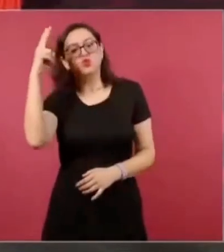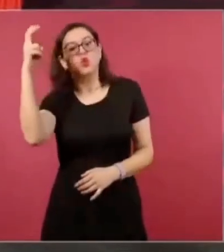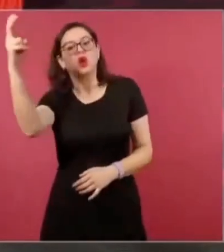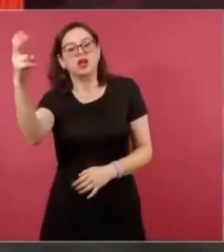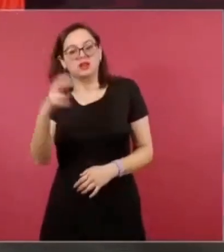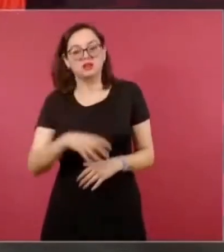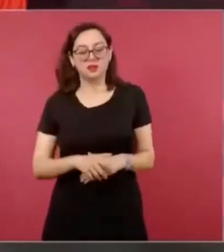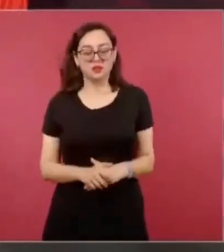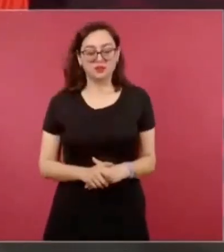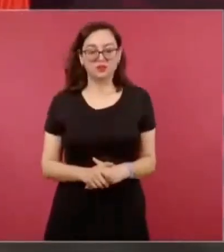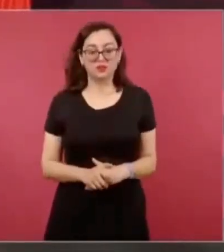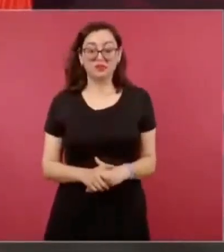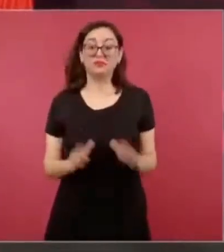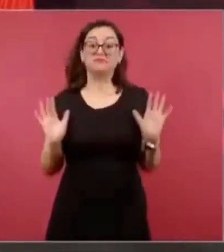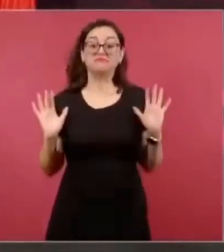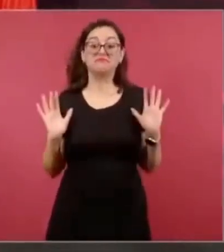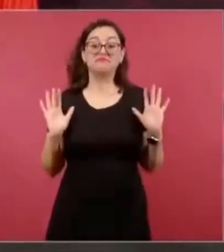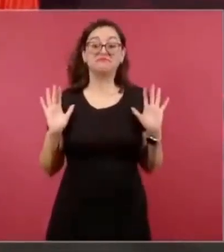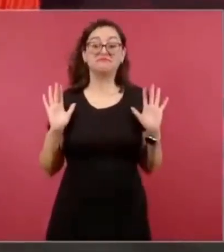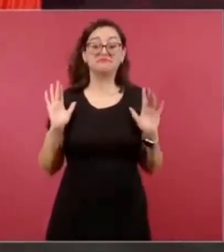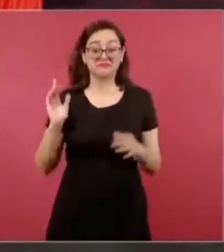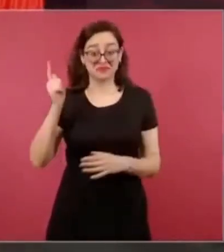Y ahora sí que ojalá